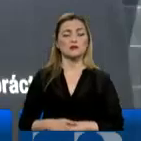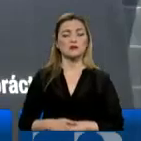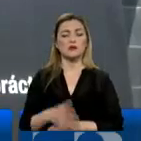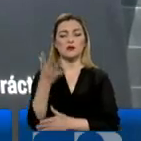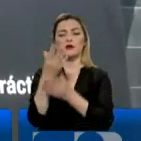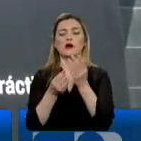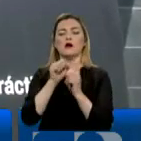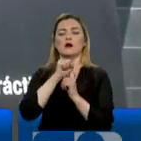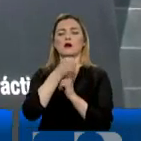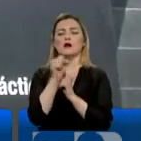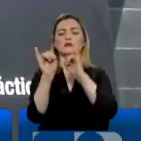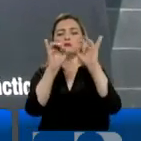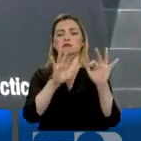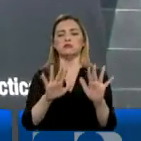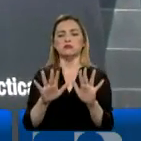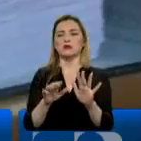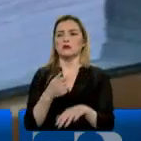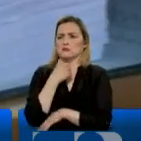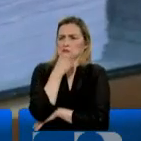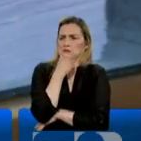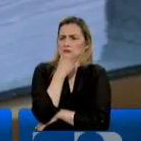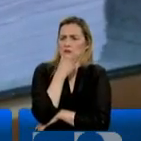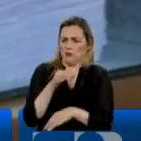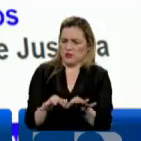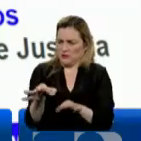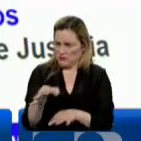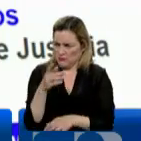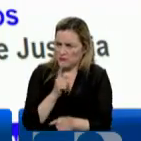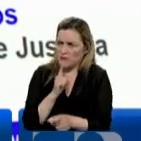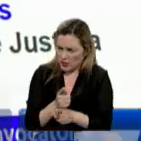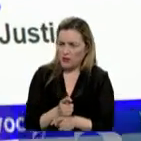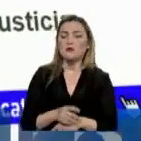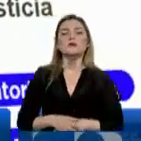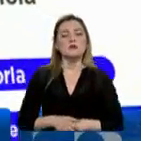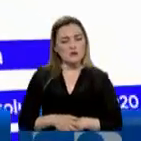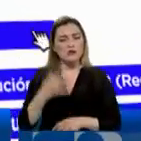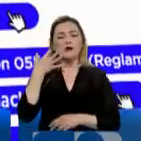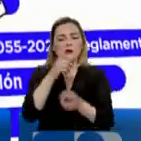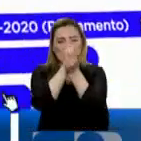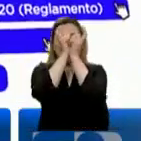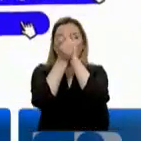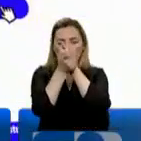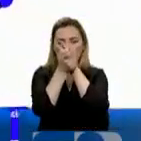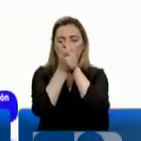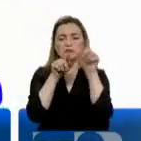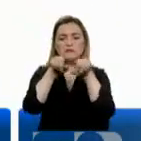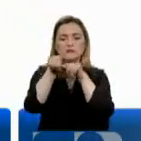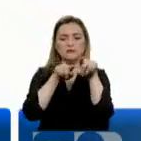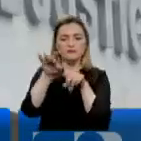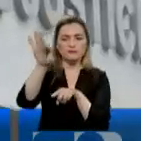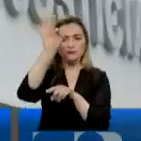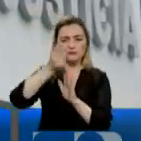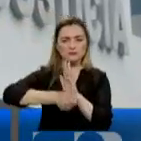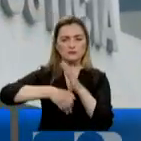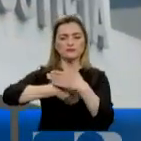fallas en el sistema. Es la insólita explicación que ha llevado al Consejo de la Judicatura a reprogramar el concurso para la selección de los nuevos